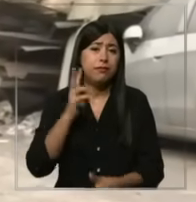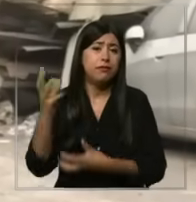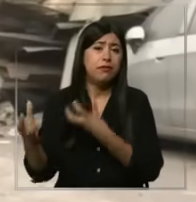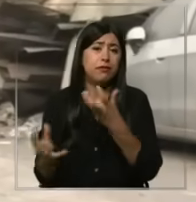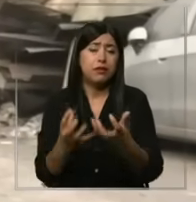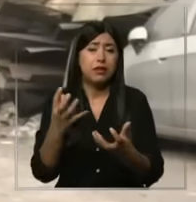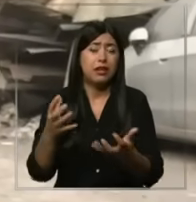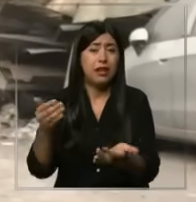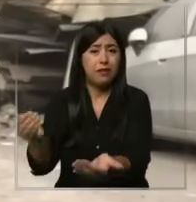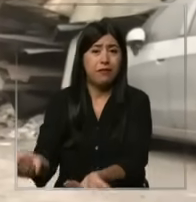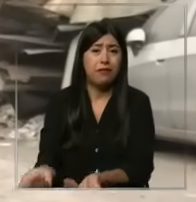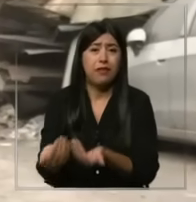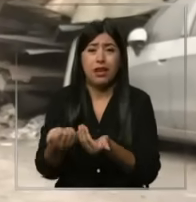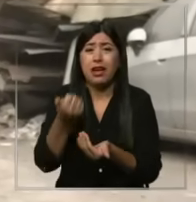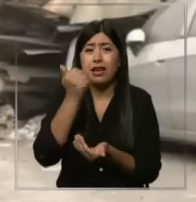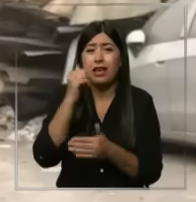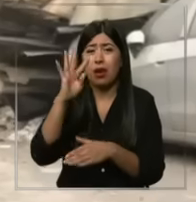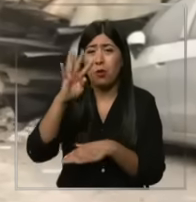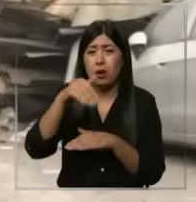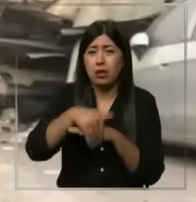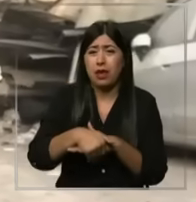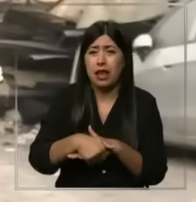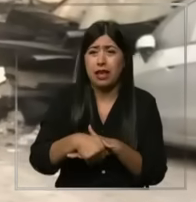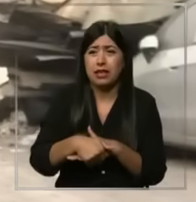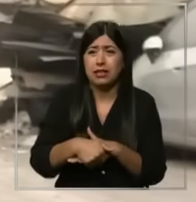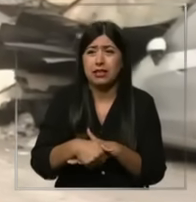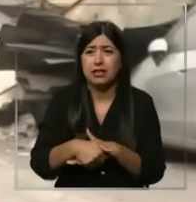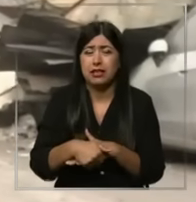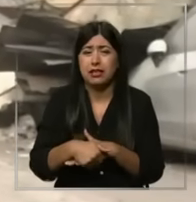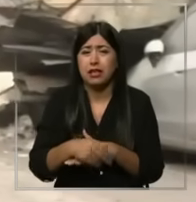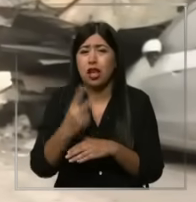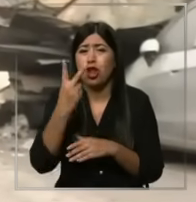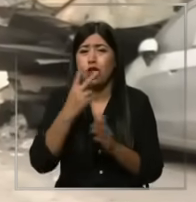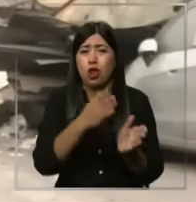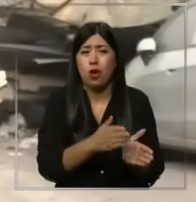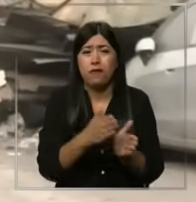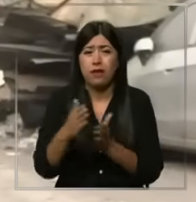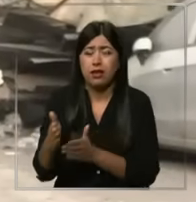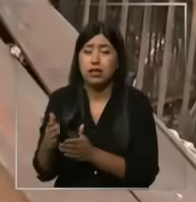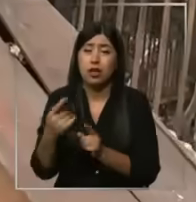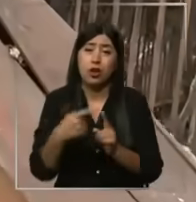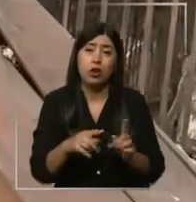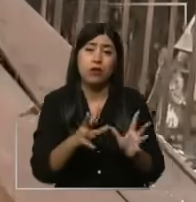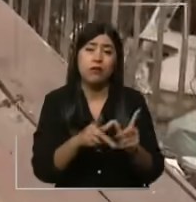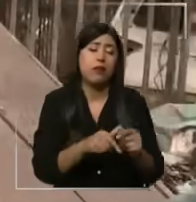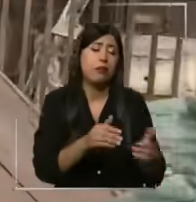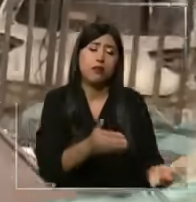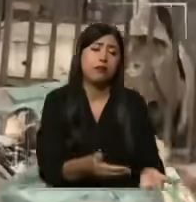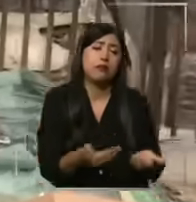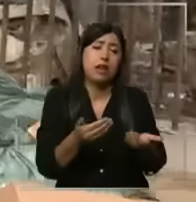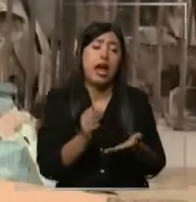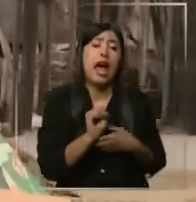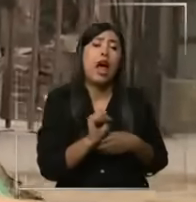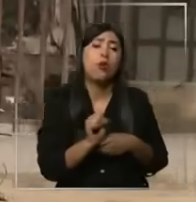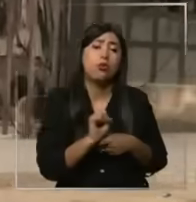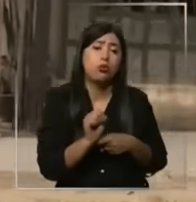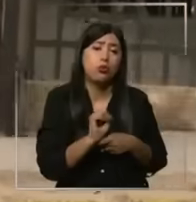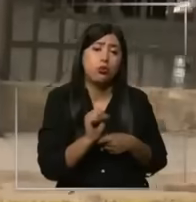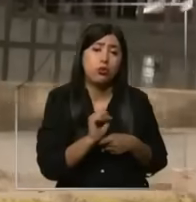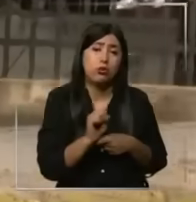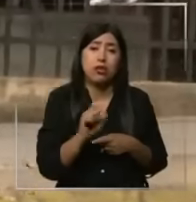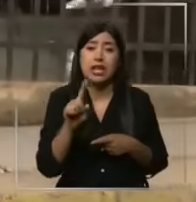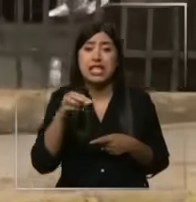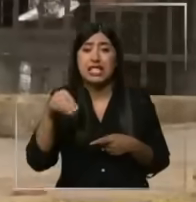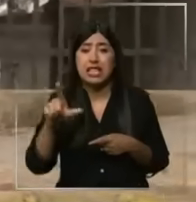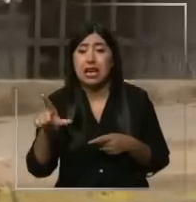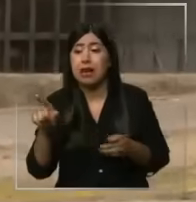incendio y lo vinieron a retirar ayer como a las 4 de la tarde a 2 vecinos. El otro, sus familiares se lo llevaron en un auto y por ahí pillaron al